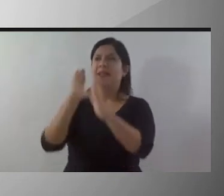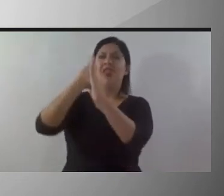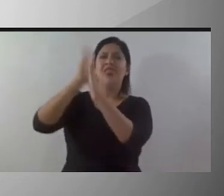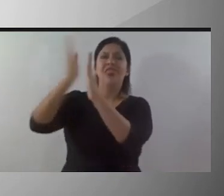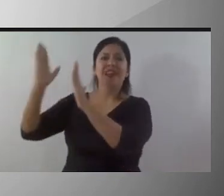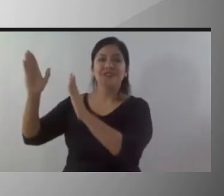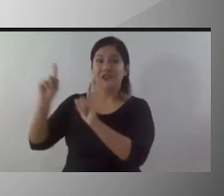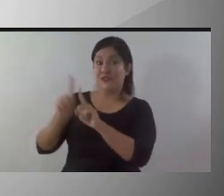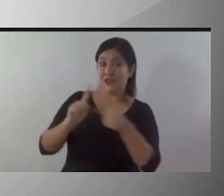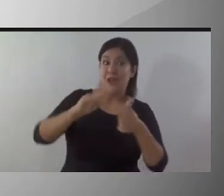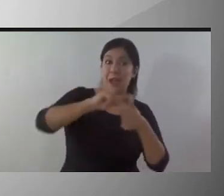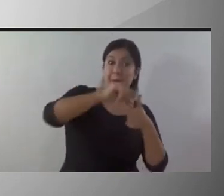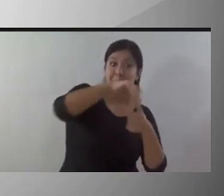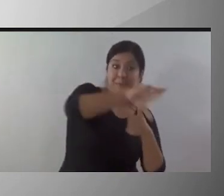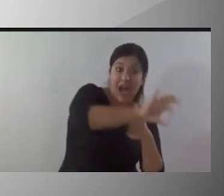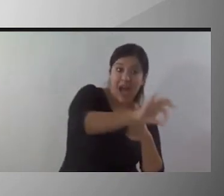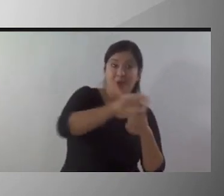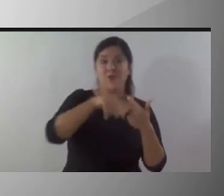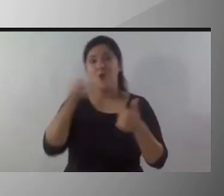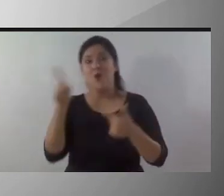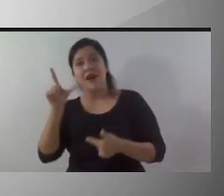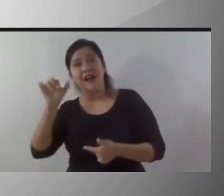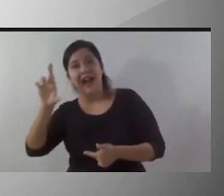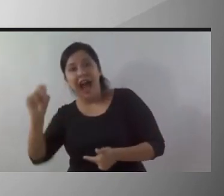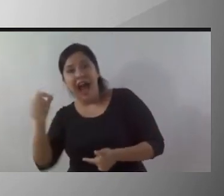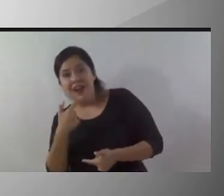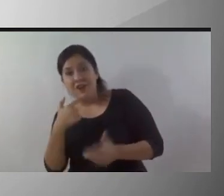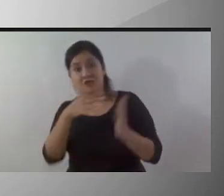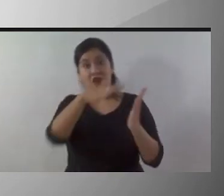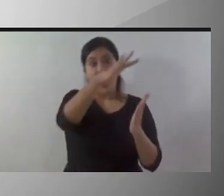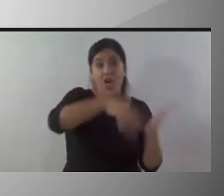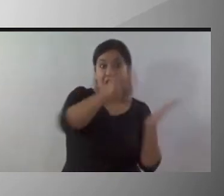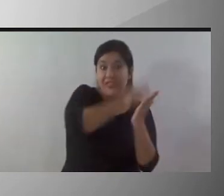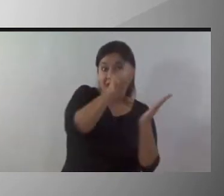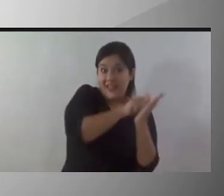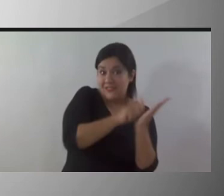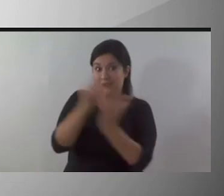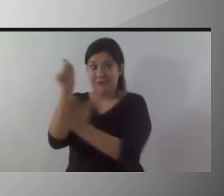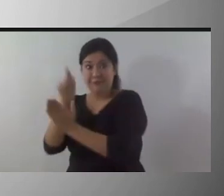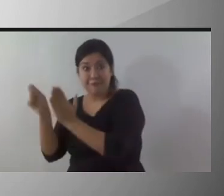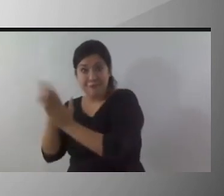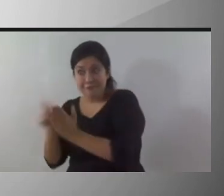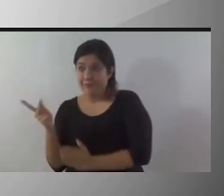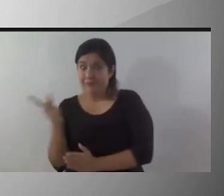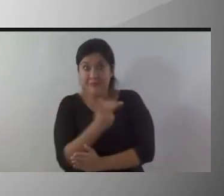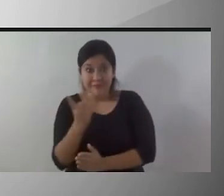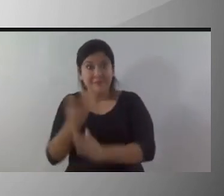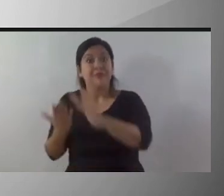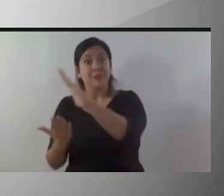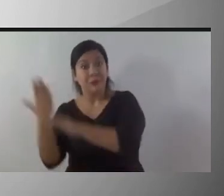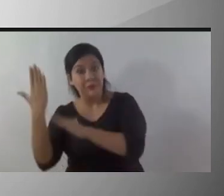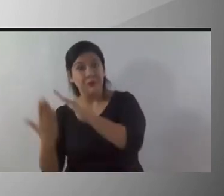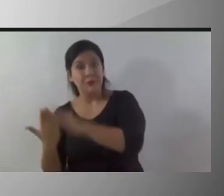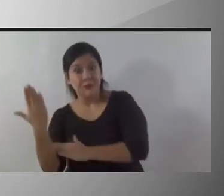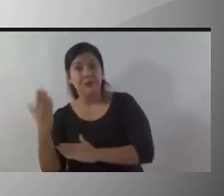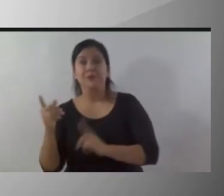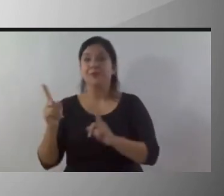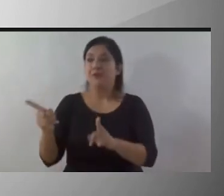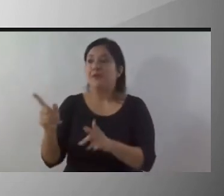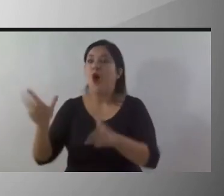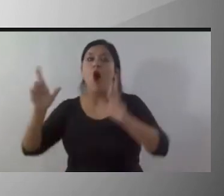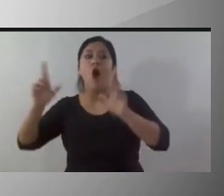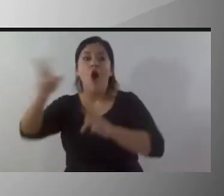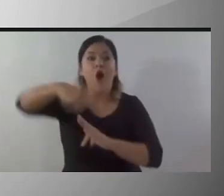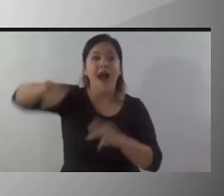tanto de Mauro como de Carlos, para que puedan analizarlos y disfrutarlos de la misma manera que lo disfrutamos nosotros cuando preparamos